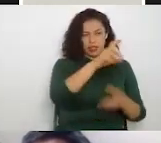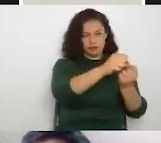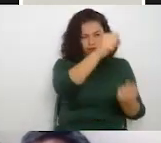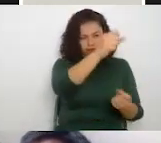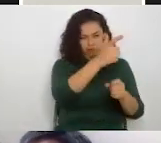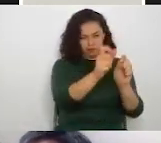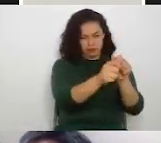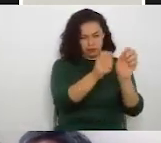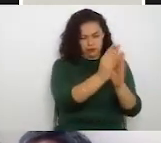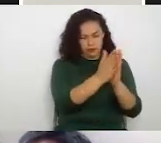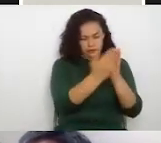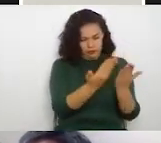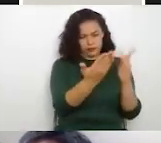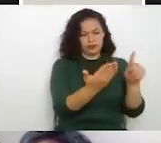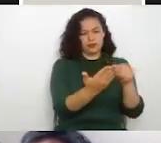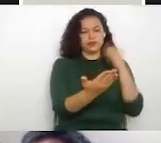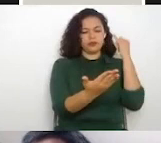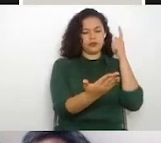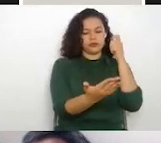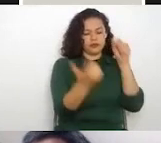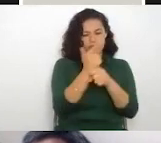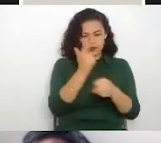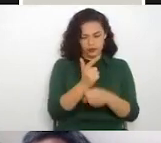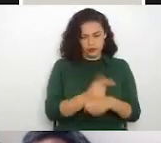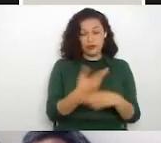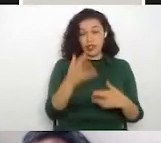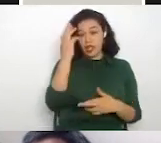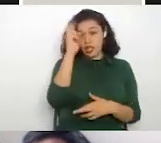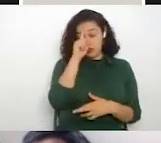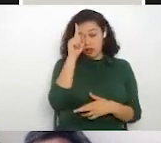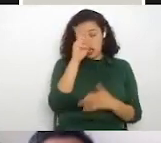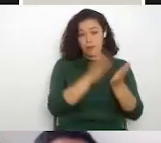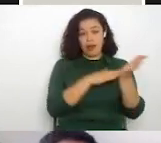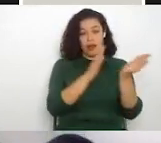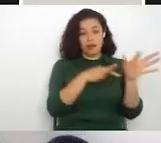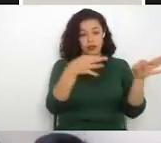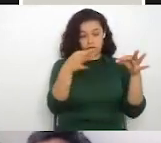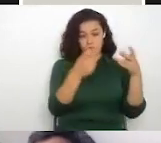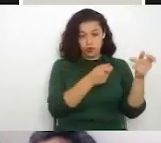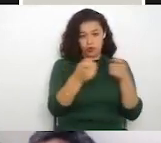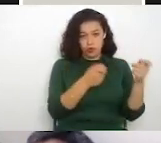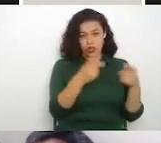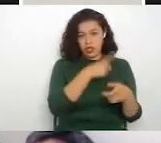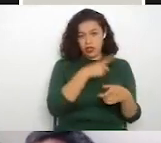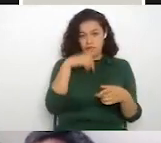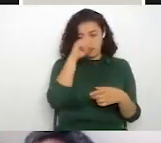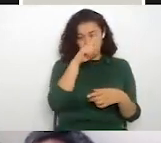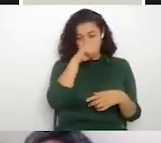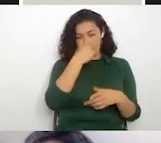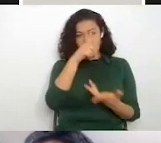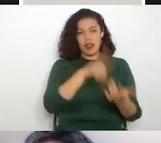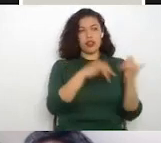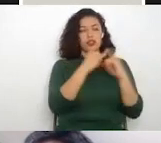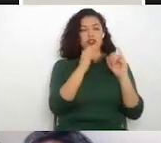Es muy recomendable que tengamos un control de los documentos que se elaboran dentro de la